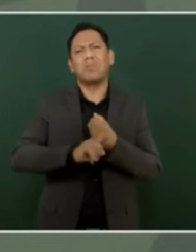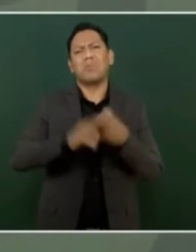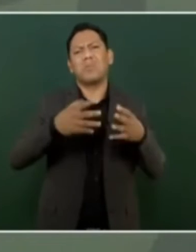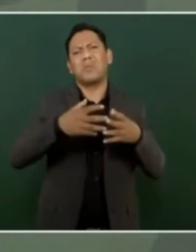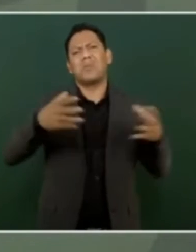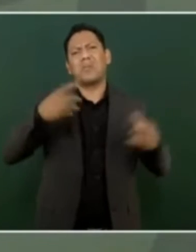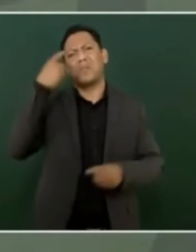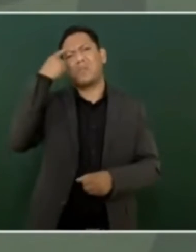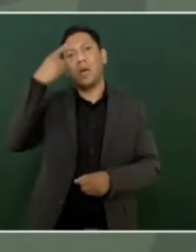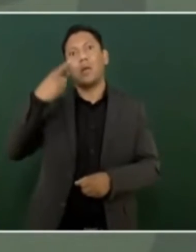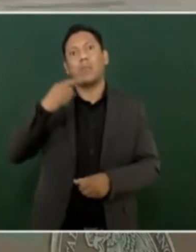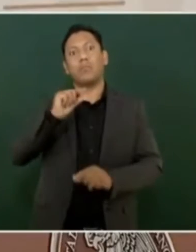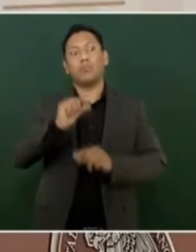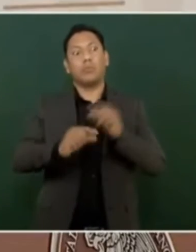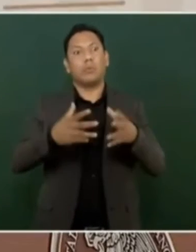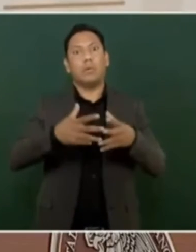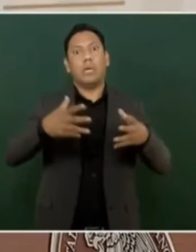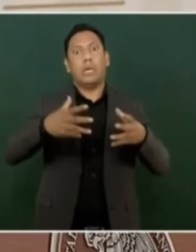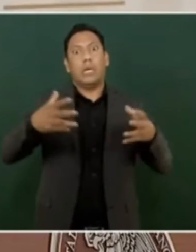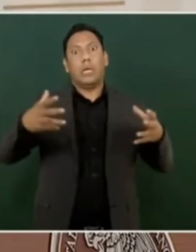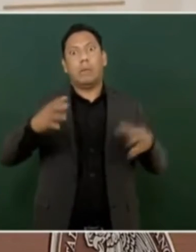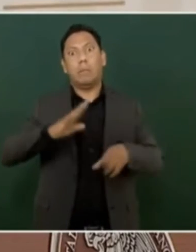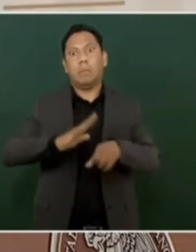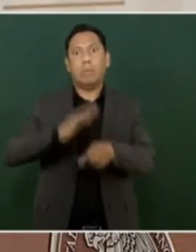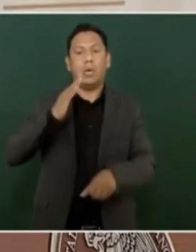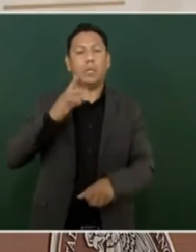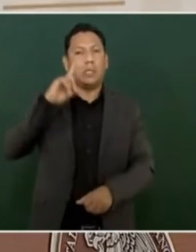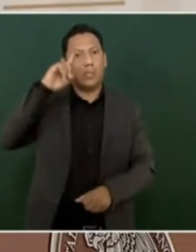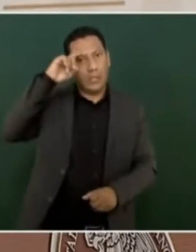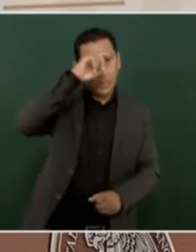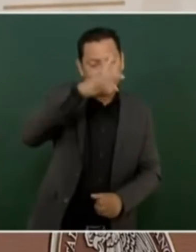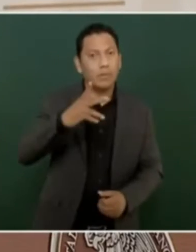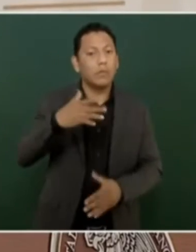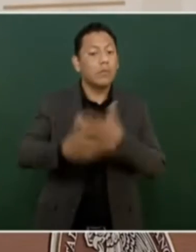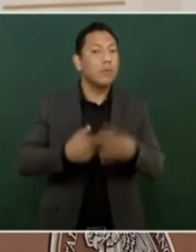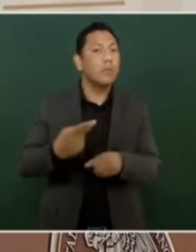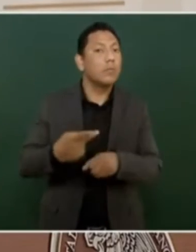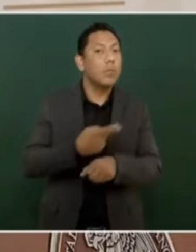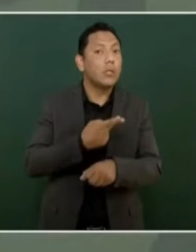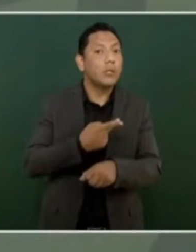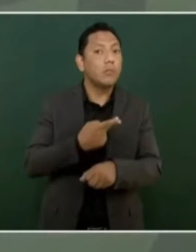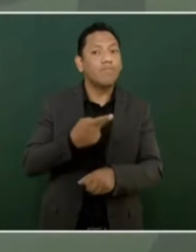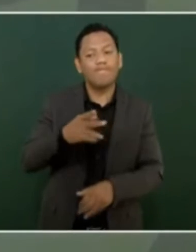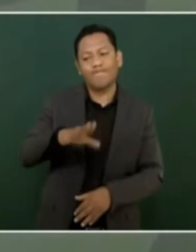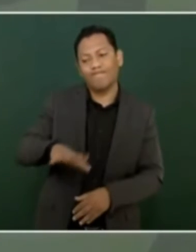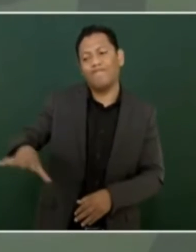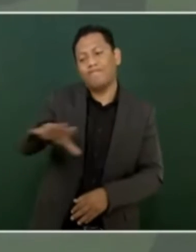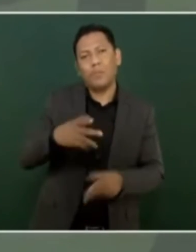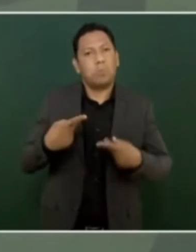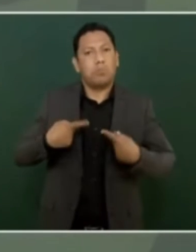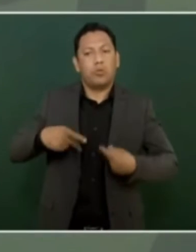para agravar las crisis que perjudican a sus